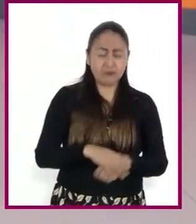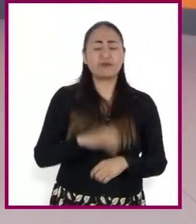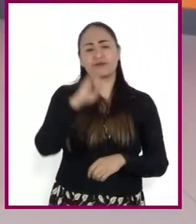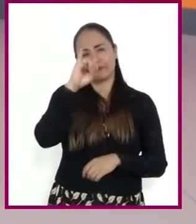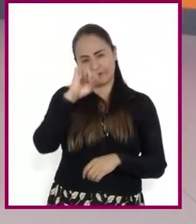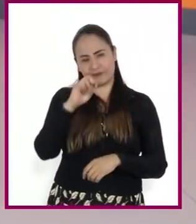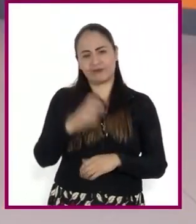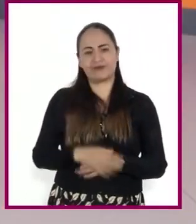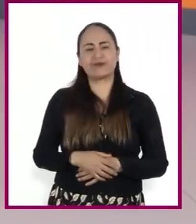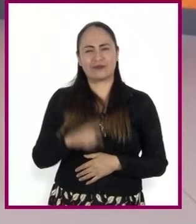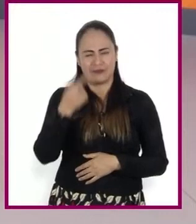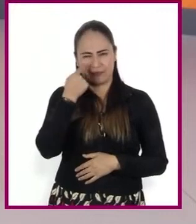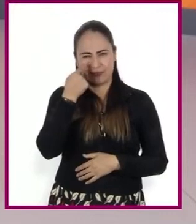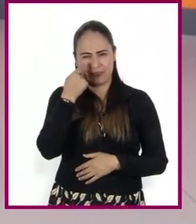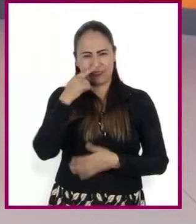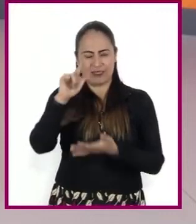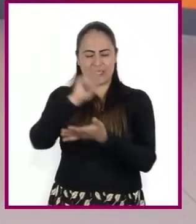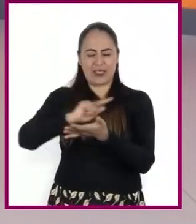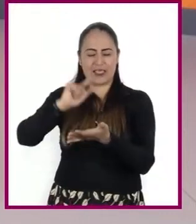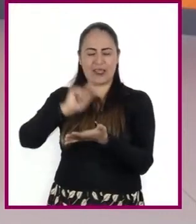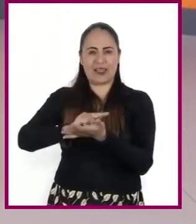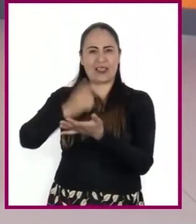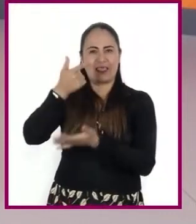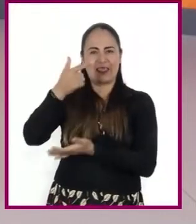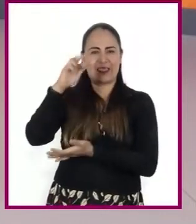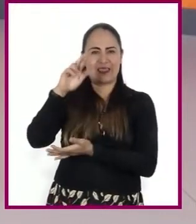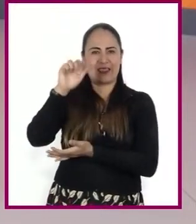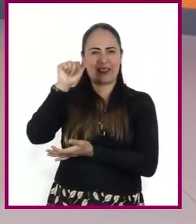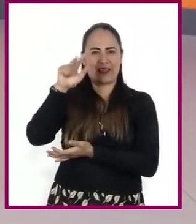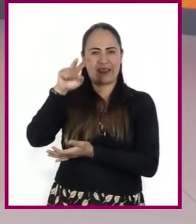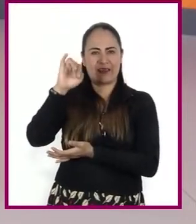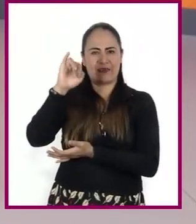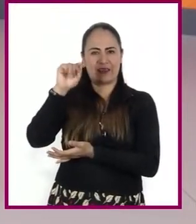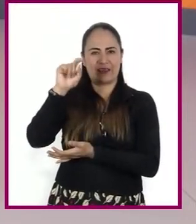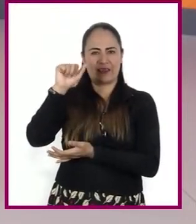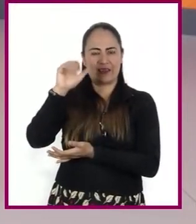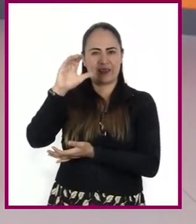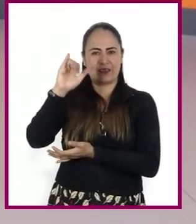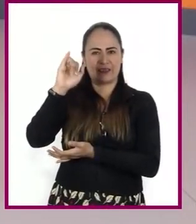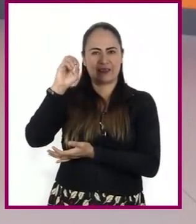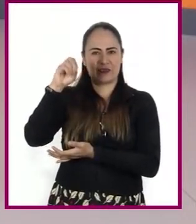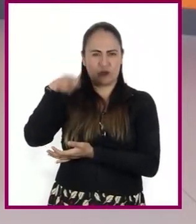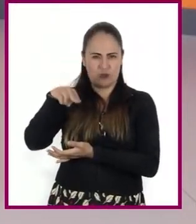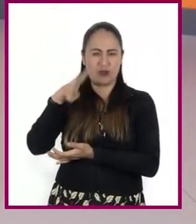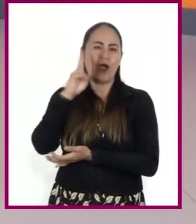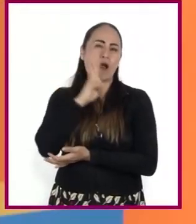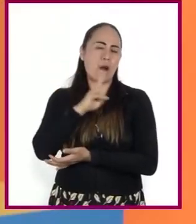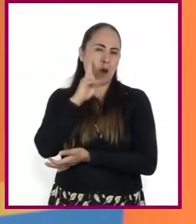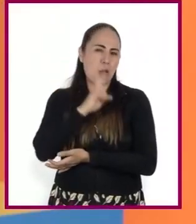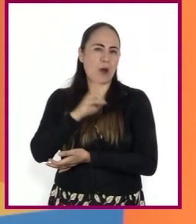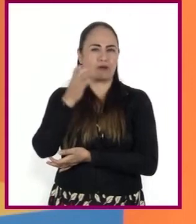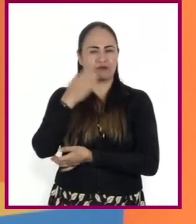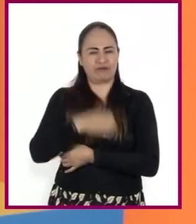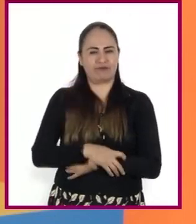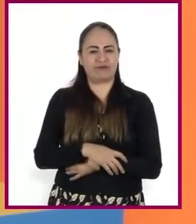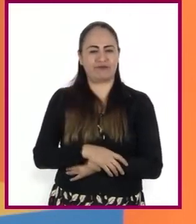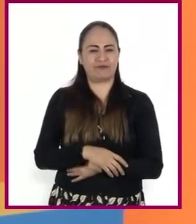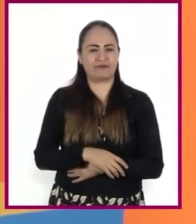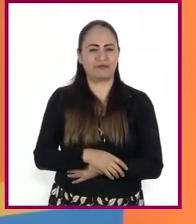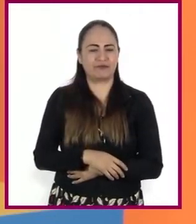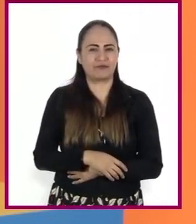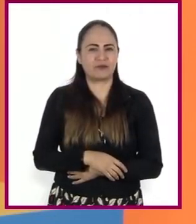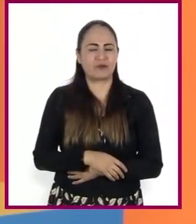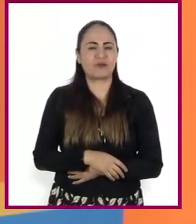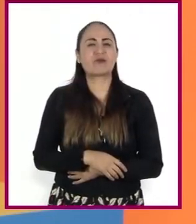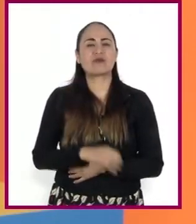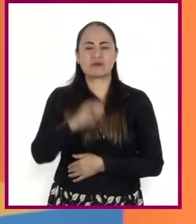que quede más clara la ley de la gravitación universal, vamos a hacer un pequeño experimento. De acuerdo, a las alumnas